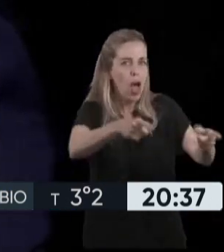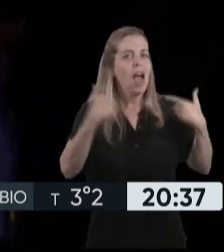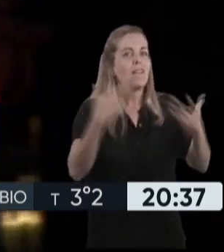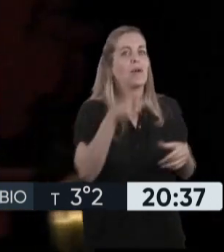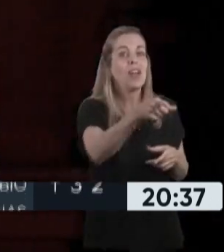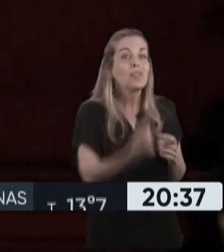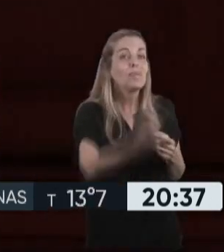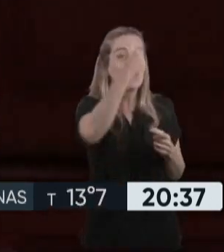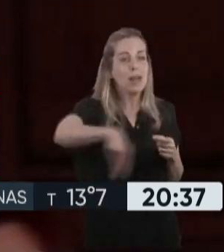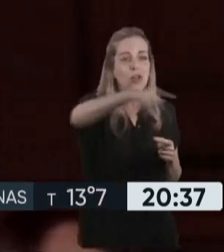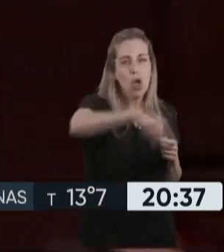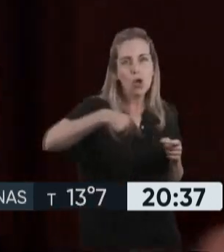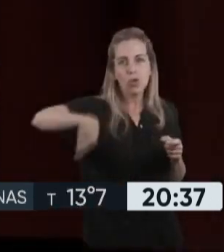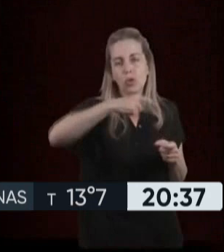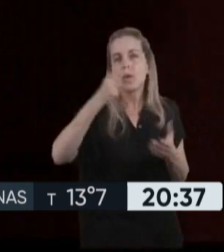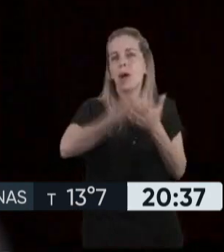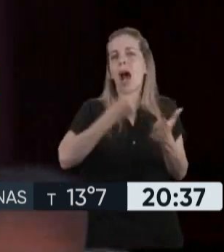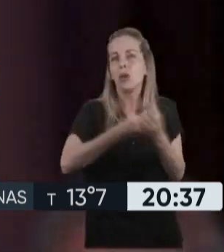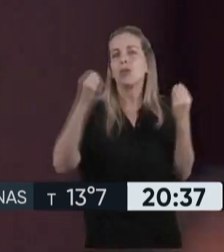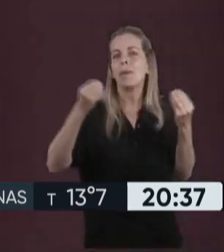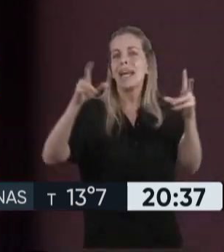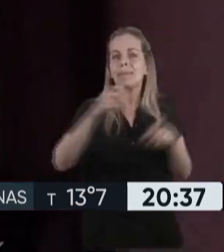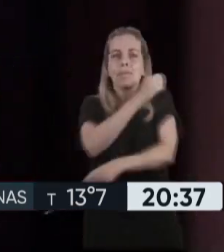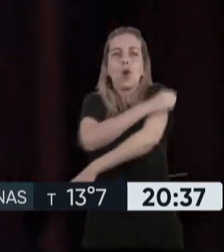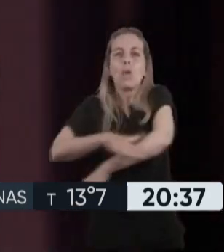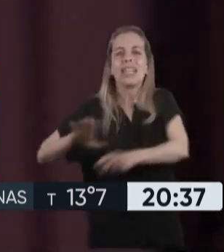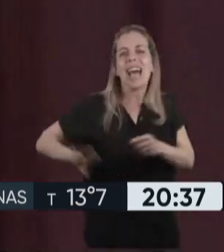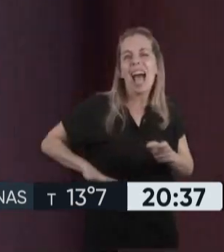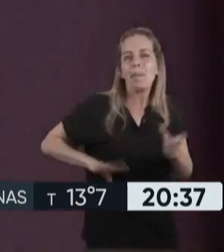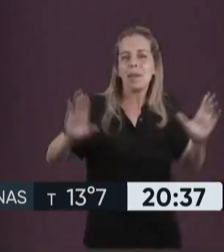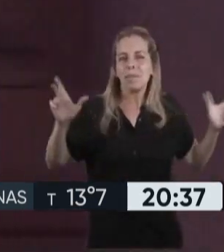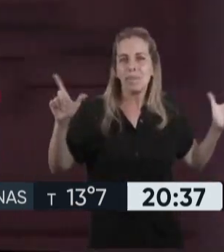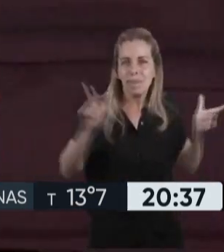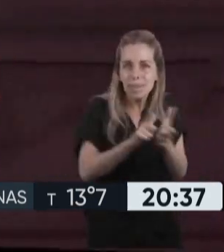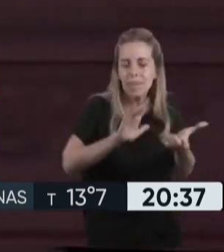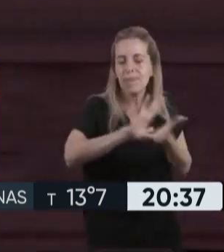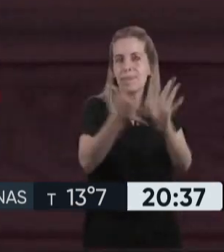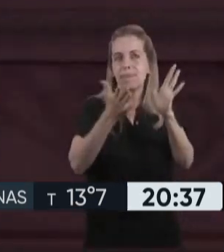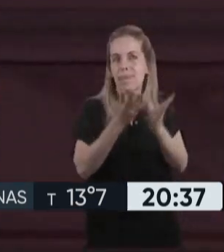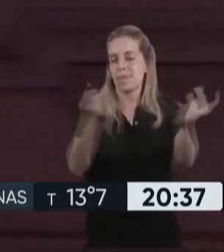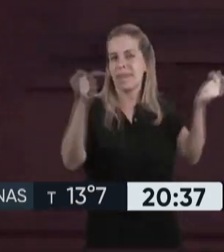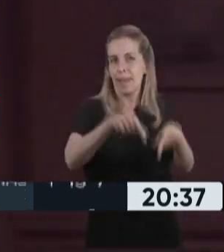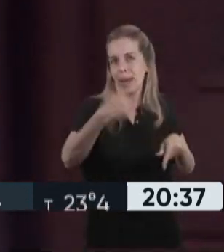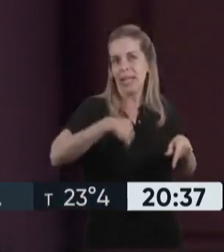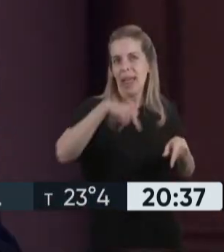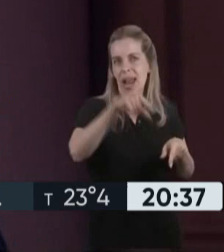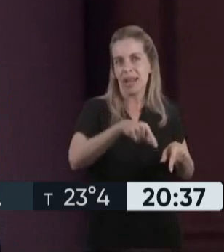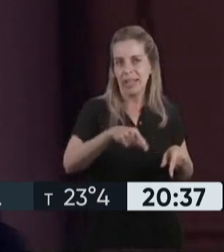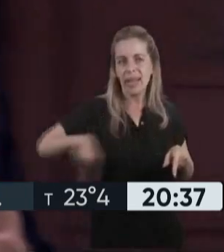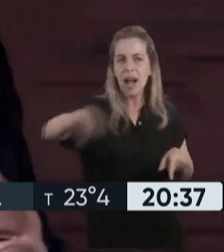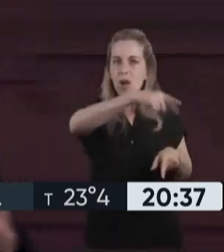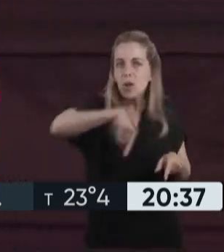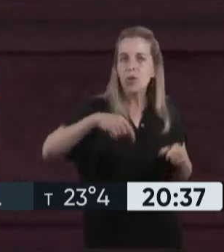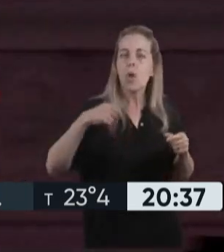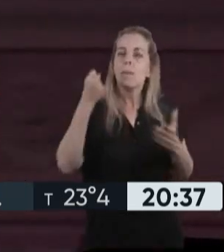hacer todo lo necesario para que la pobreza y el hambre vayan desapareciendo día a día de la Argentina. Vamos a